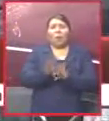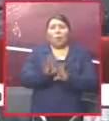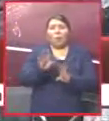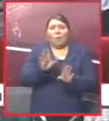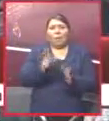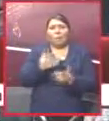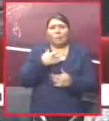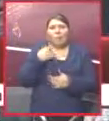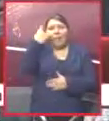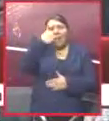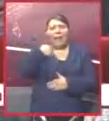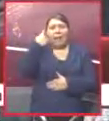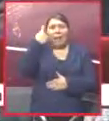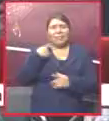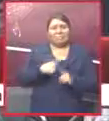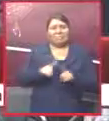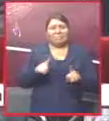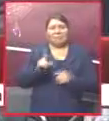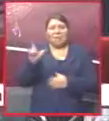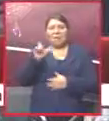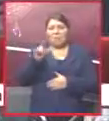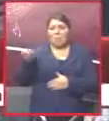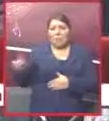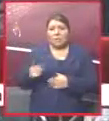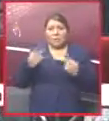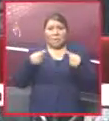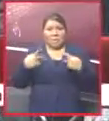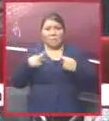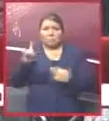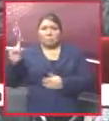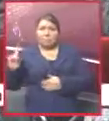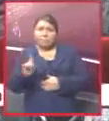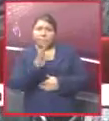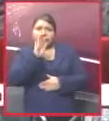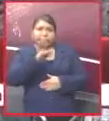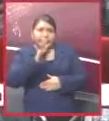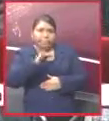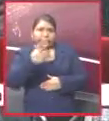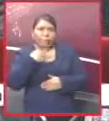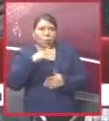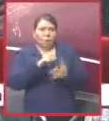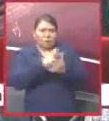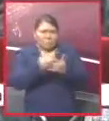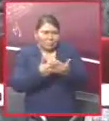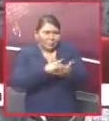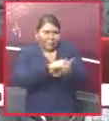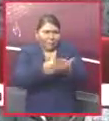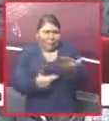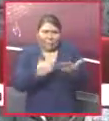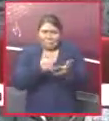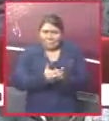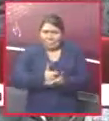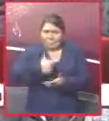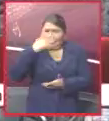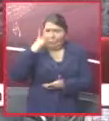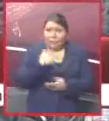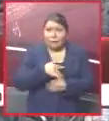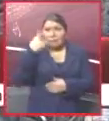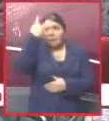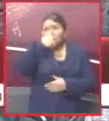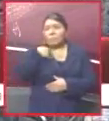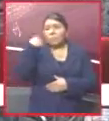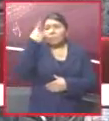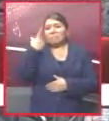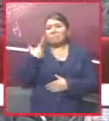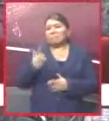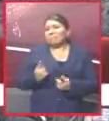y le pregunta sobre su recibo de 240,000, de 260,000, que por qué el